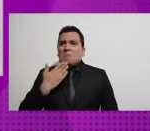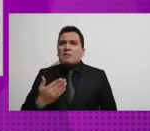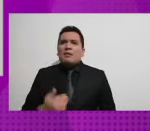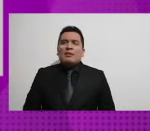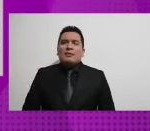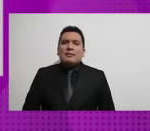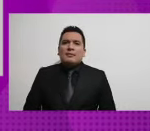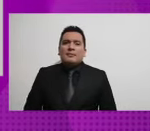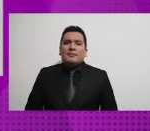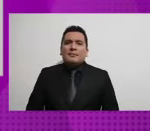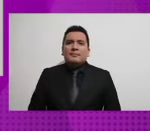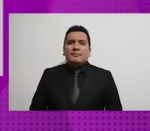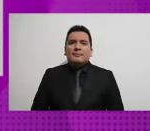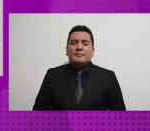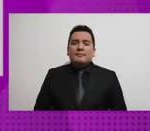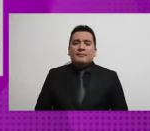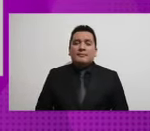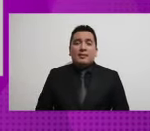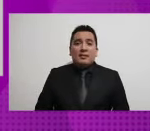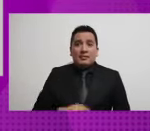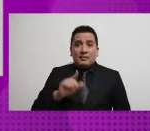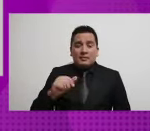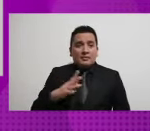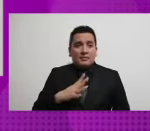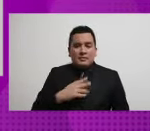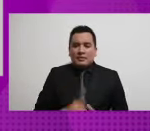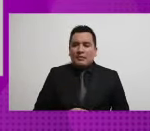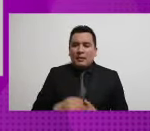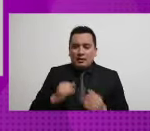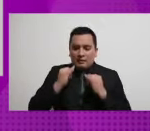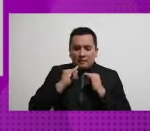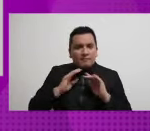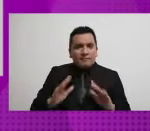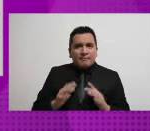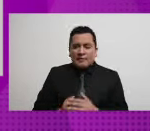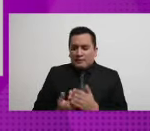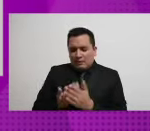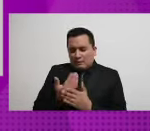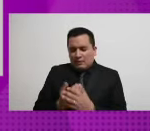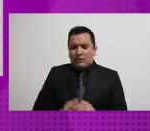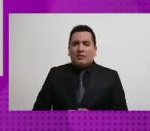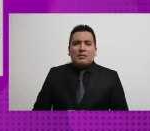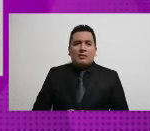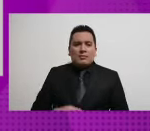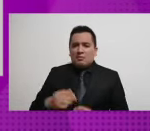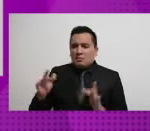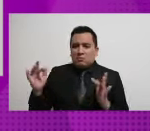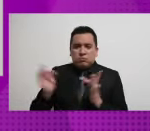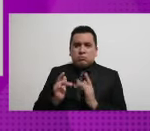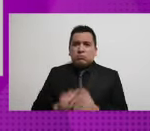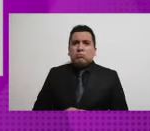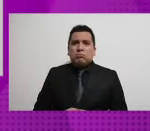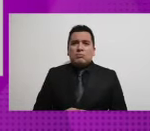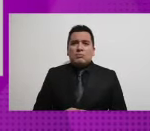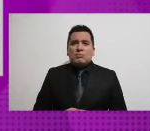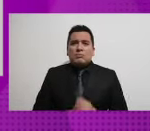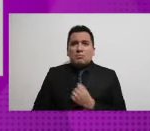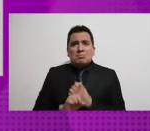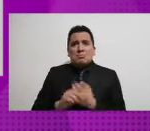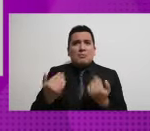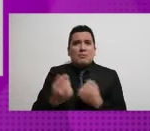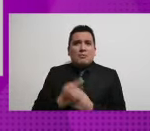una solución que les dio de momento. Y a la hora de que mandaron la información en la mañana al instituto, pues